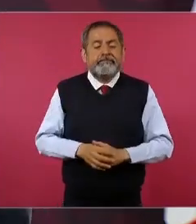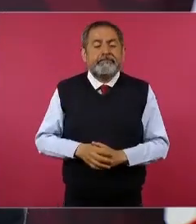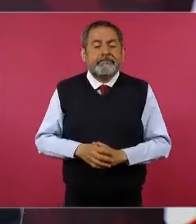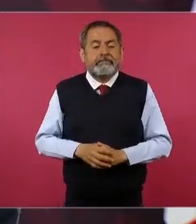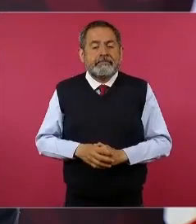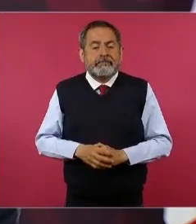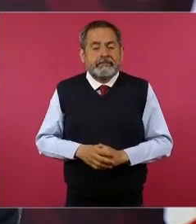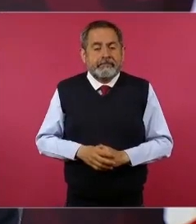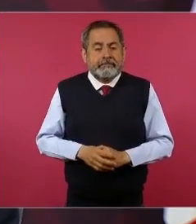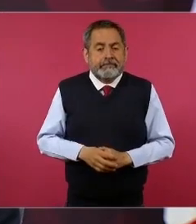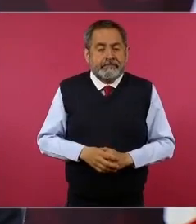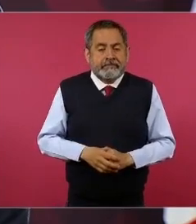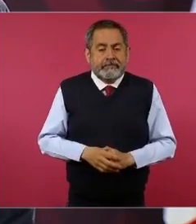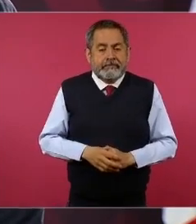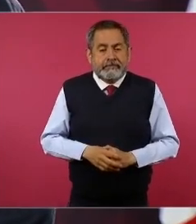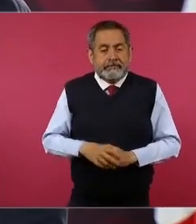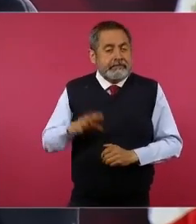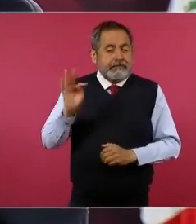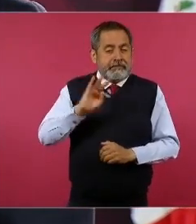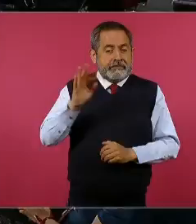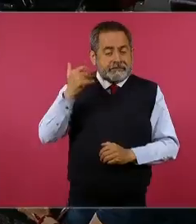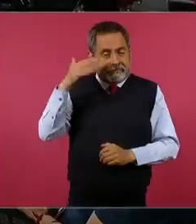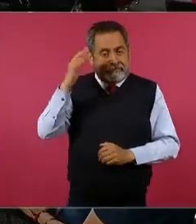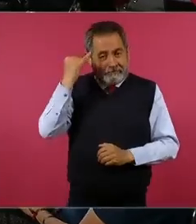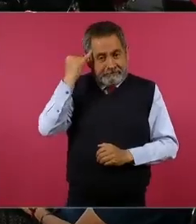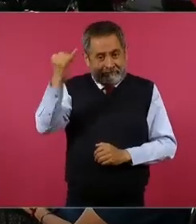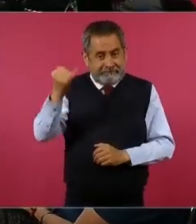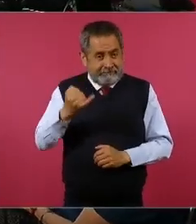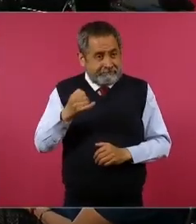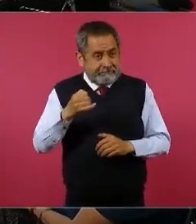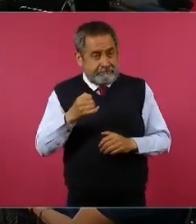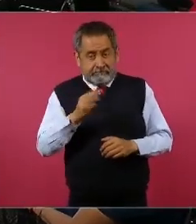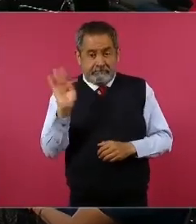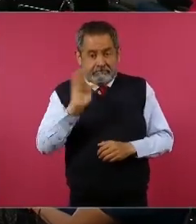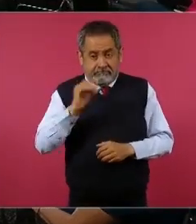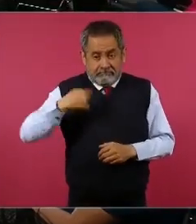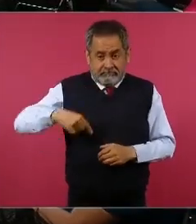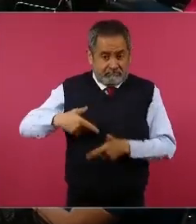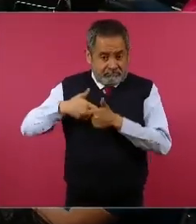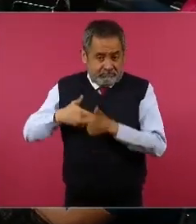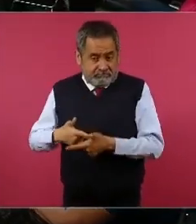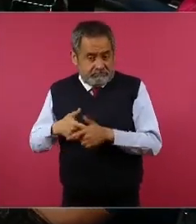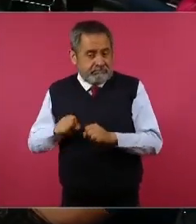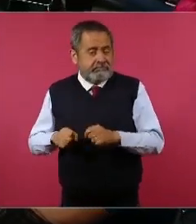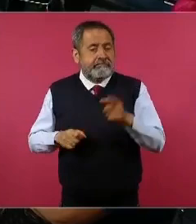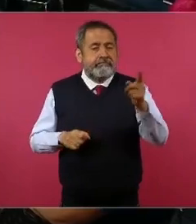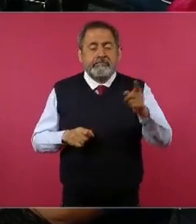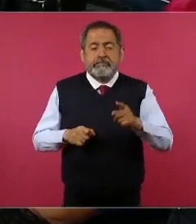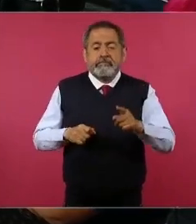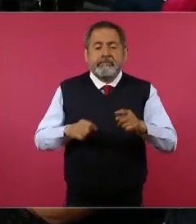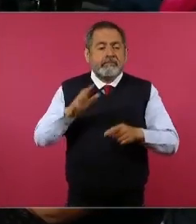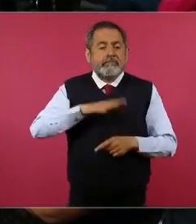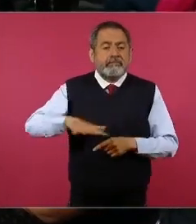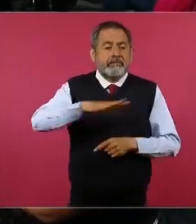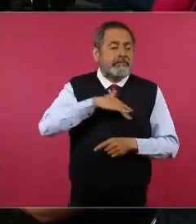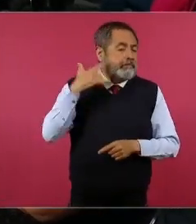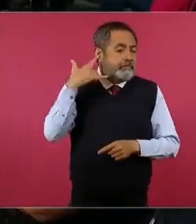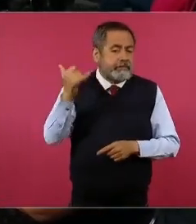de las economías hoy más fuertes del mundo, California,